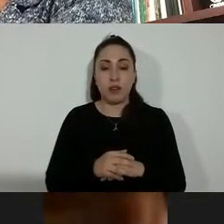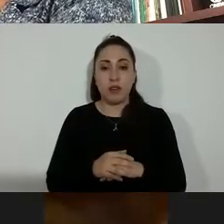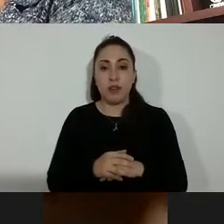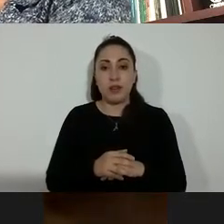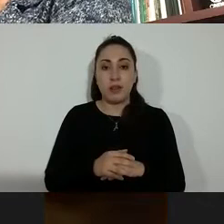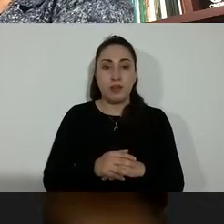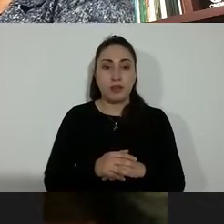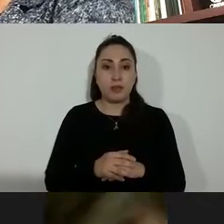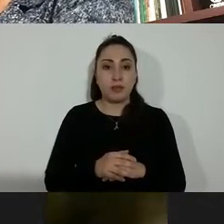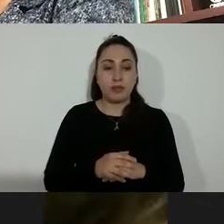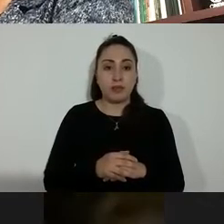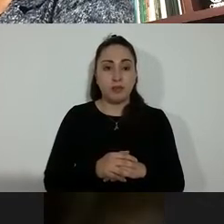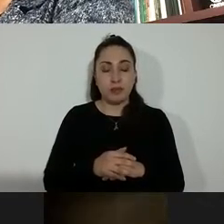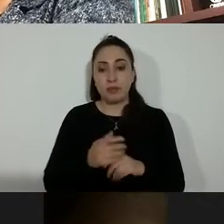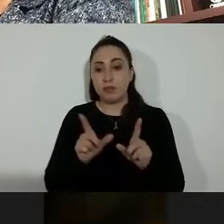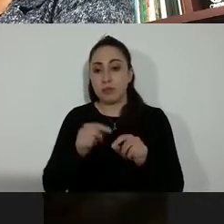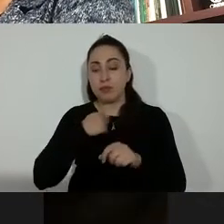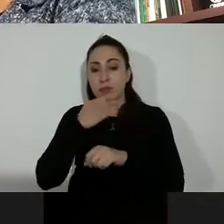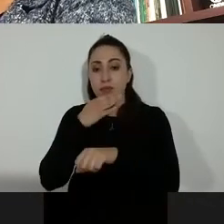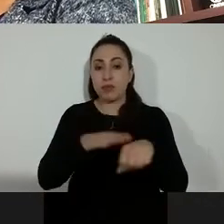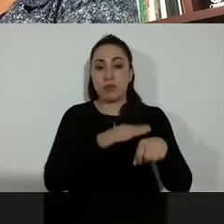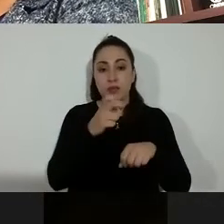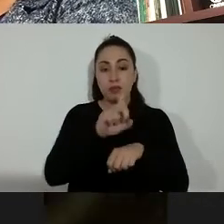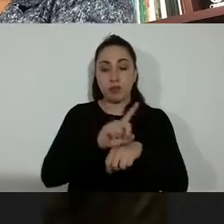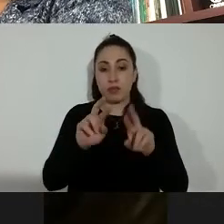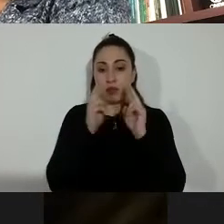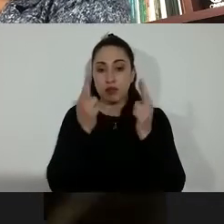esta conferencia de dicha sesión.